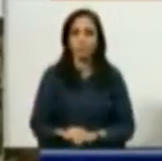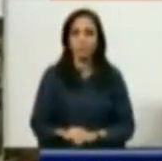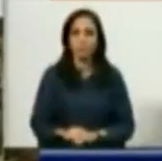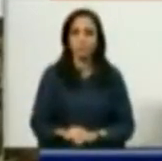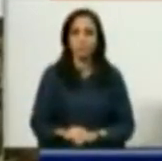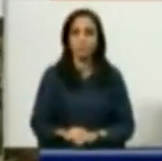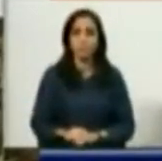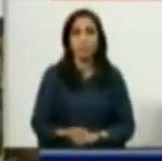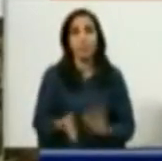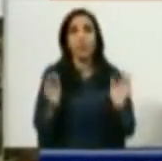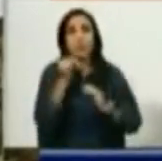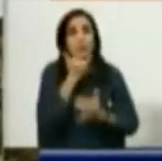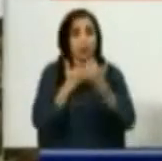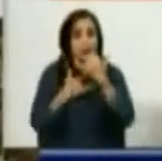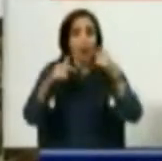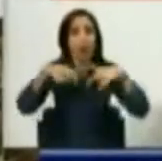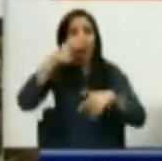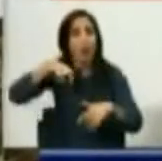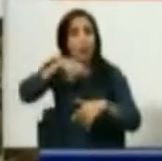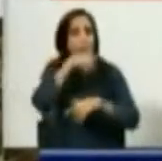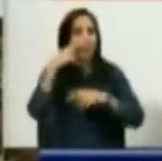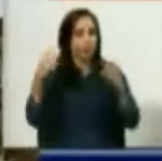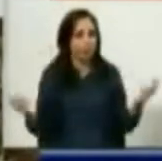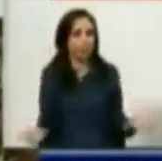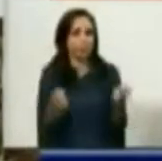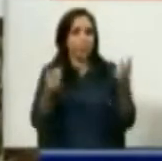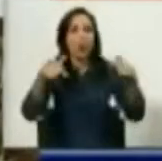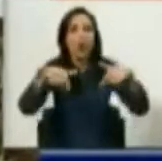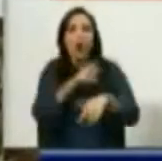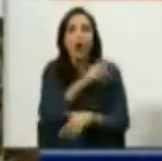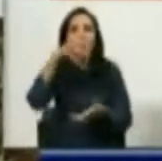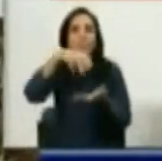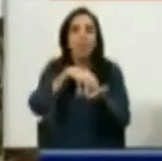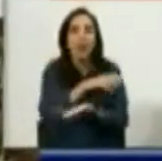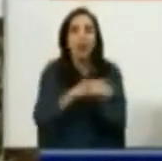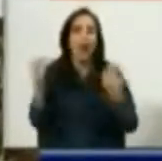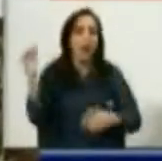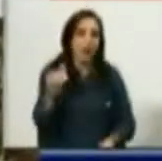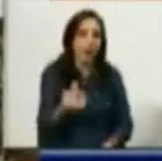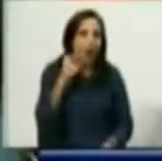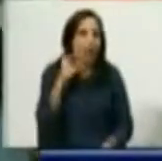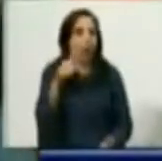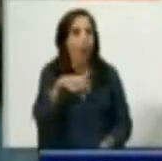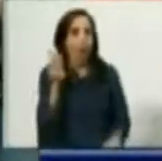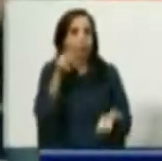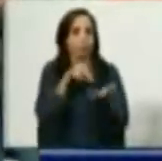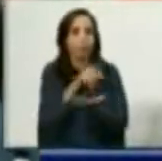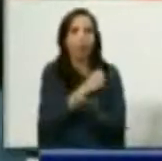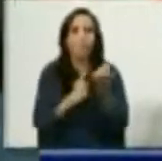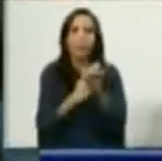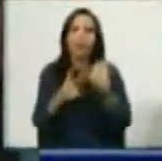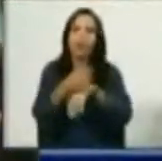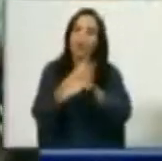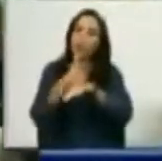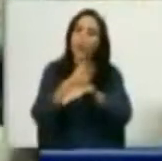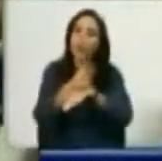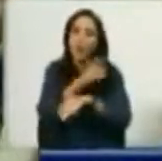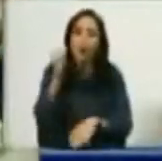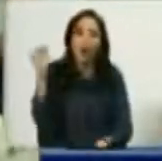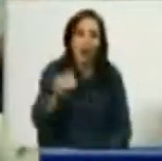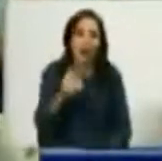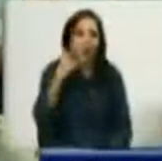y nuestro pueblo va a seguir venciendo hoy estuvimos en el estado aragua con con el gobernador marco Torres